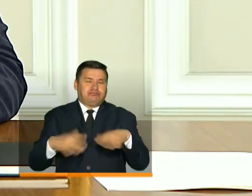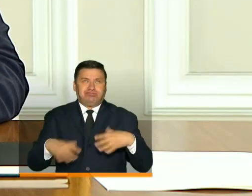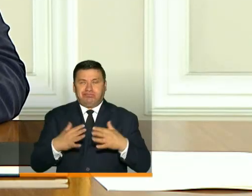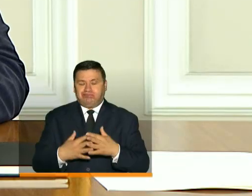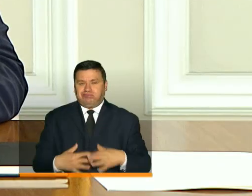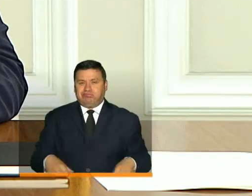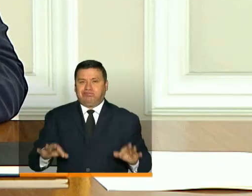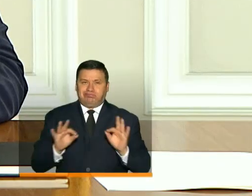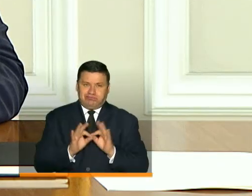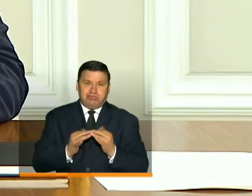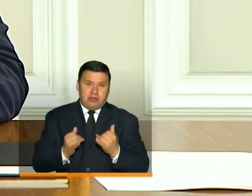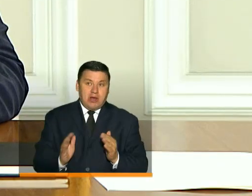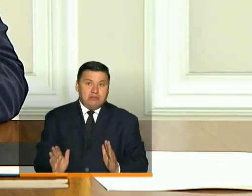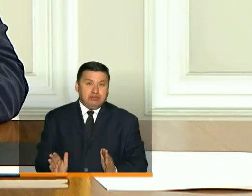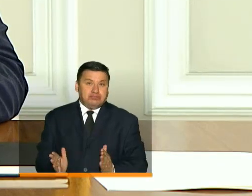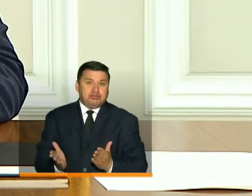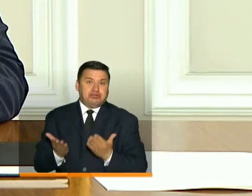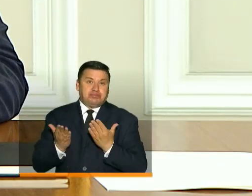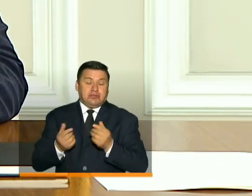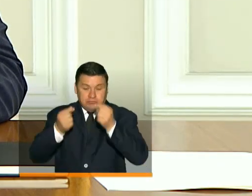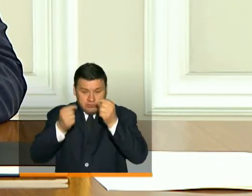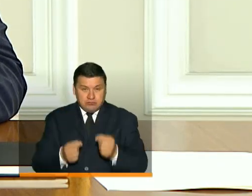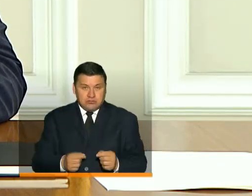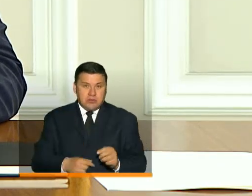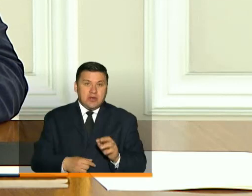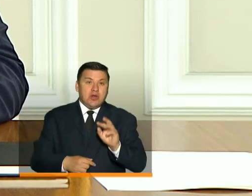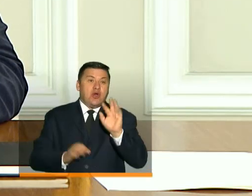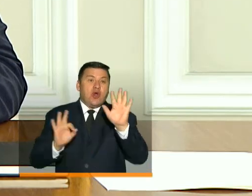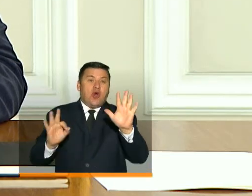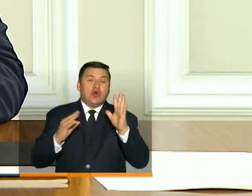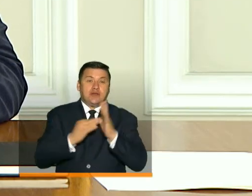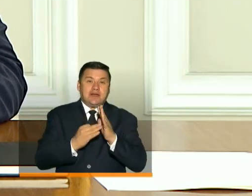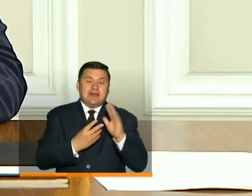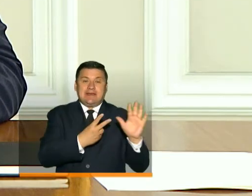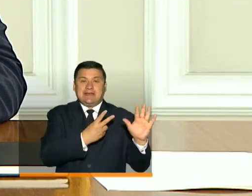relevante en términos de recuperados. Hoy tenemos